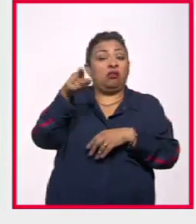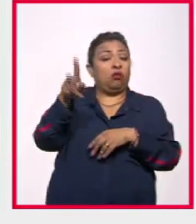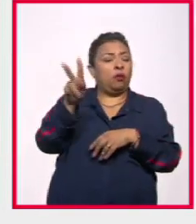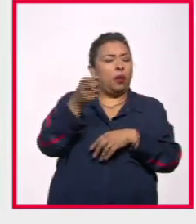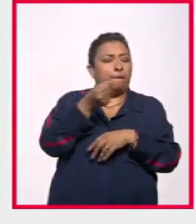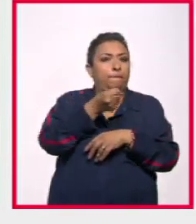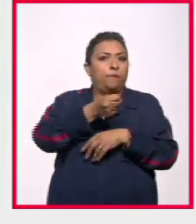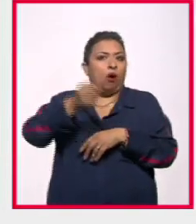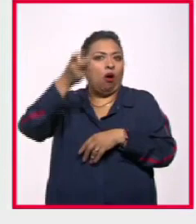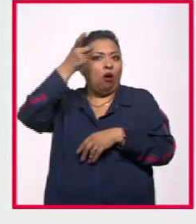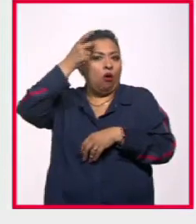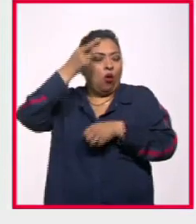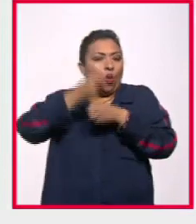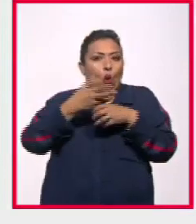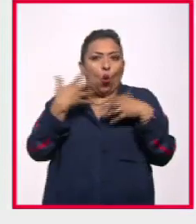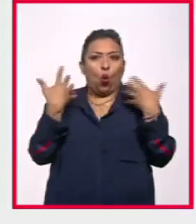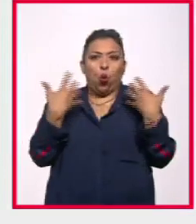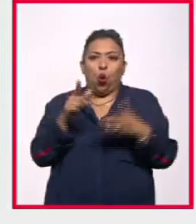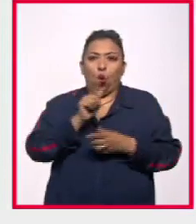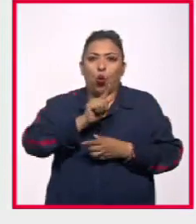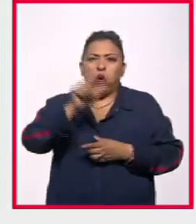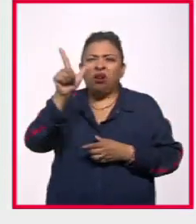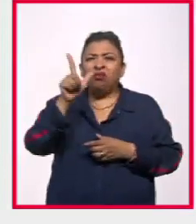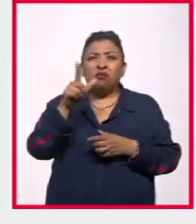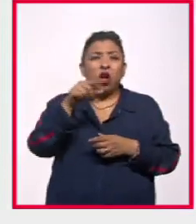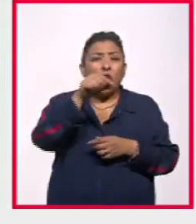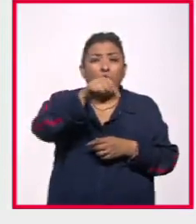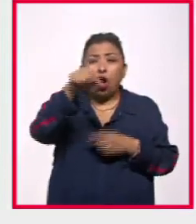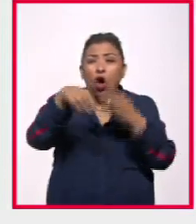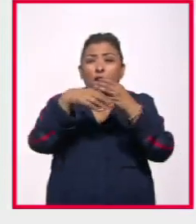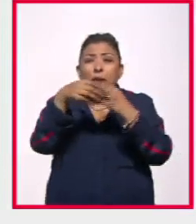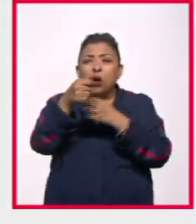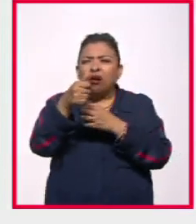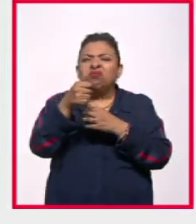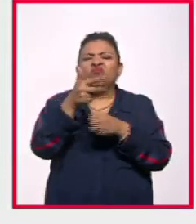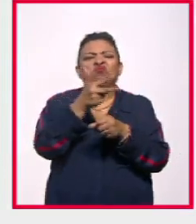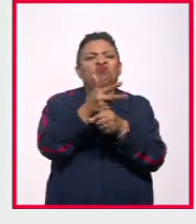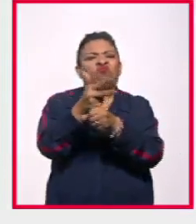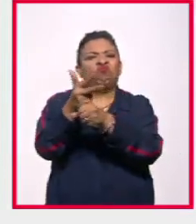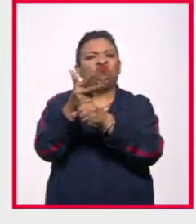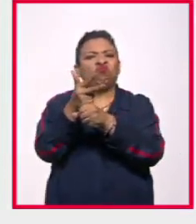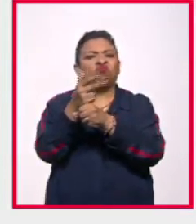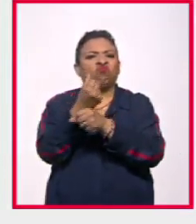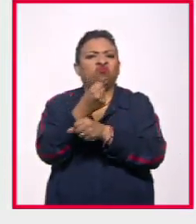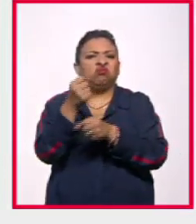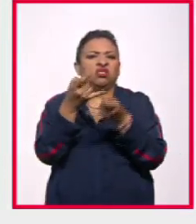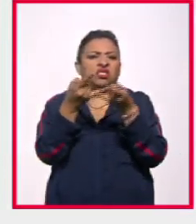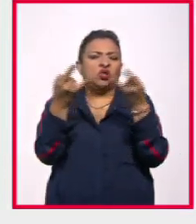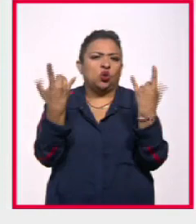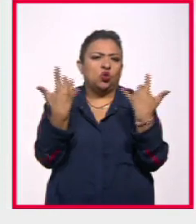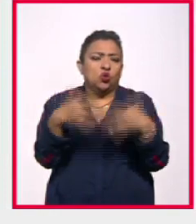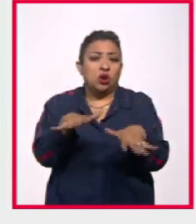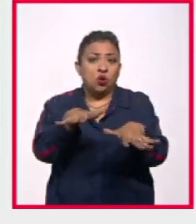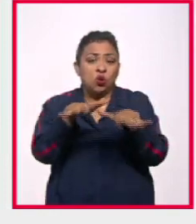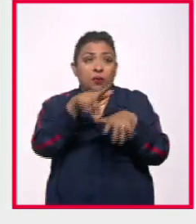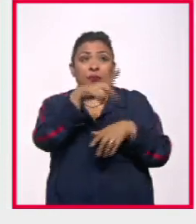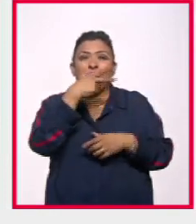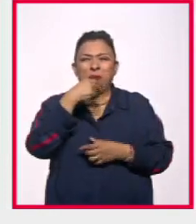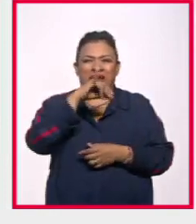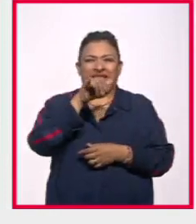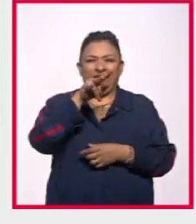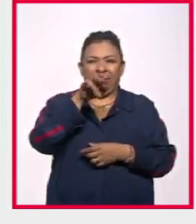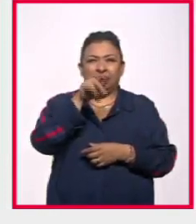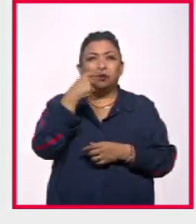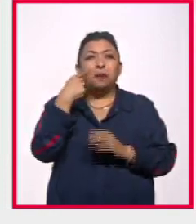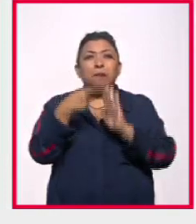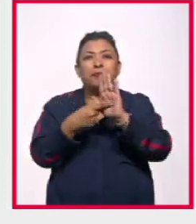gran director, porque con muy pocos recursos Buñuel es capaz de contar grandes historias. Javier Espada también presentó